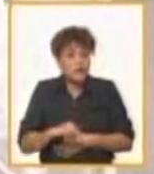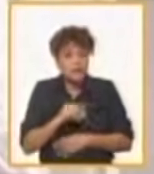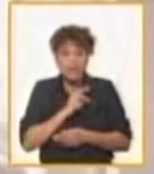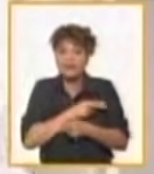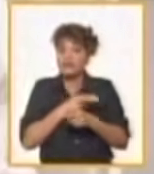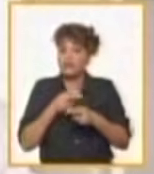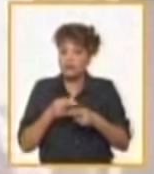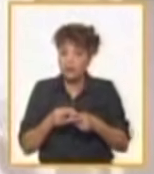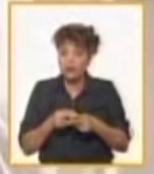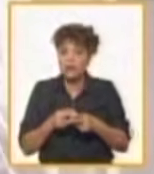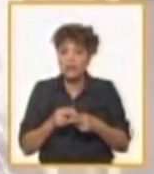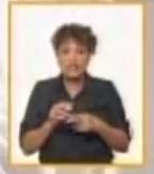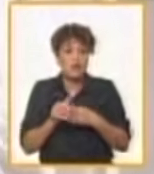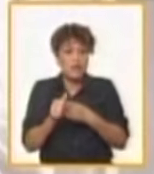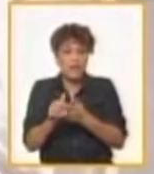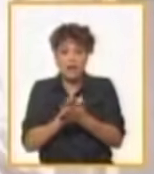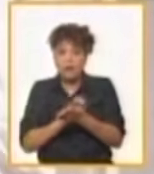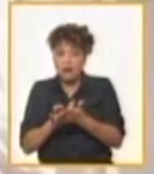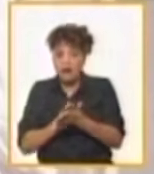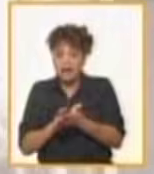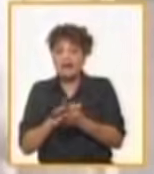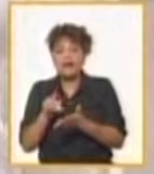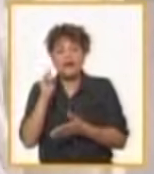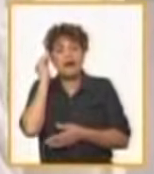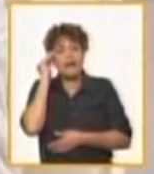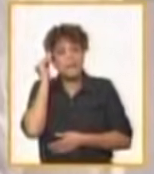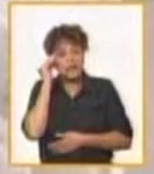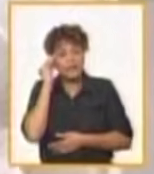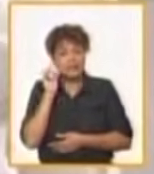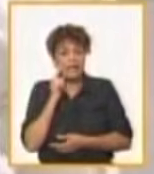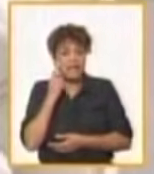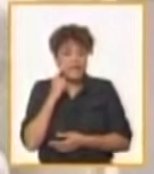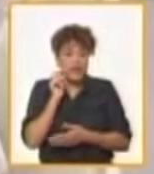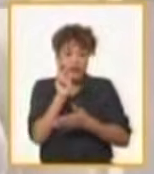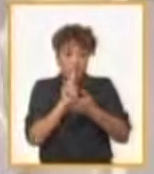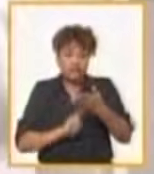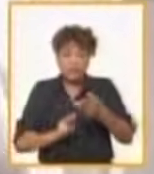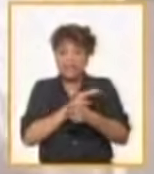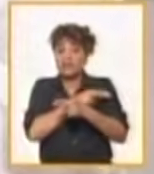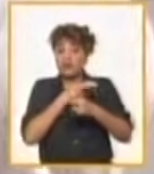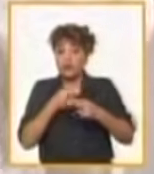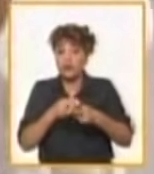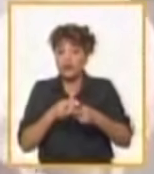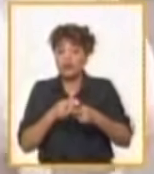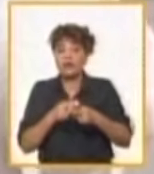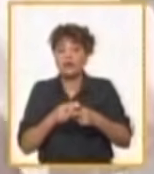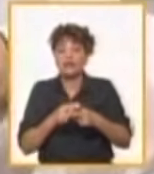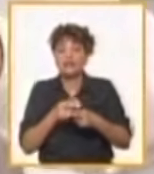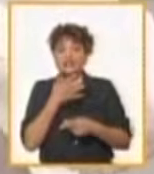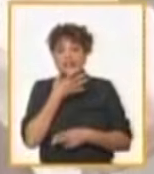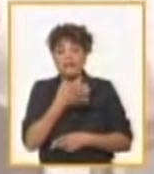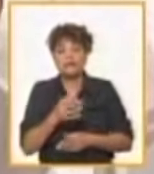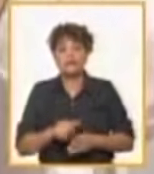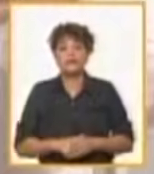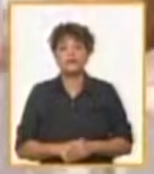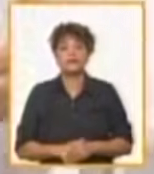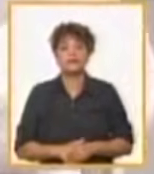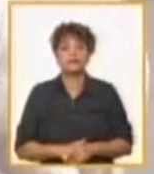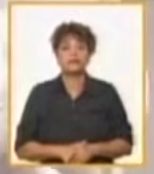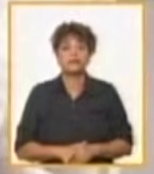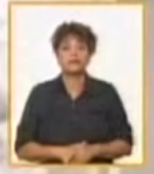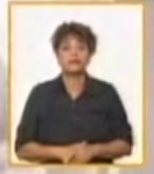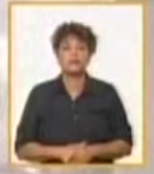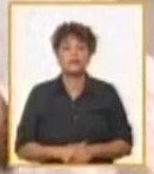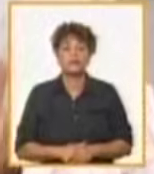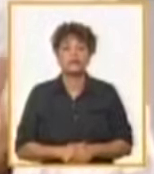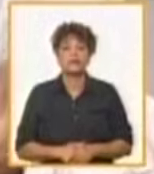una conducción, han estado, como decía Miguel, en cenáculos, en burbujas, en pequeños grupos literarios, que tenía